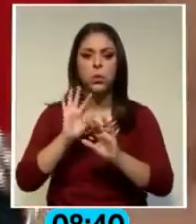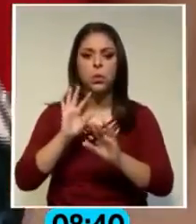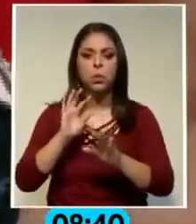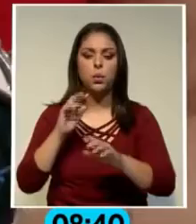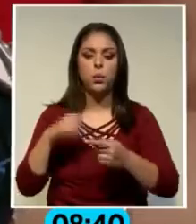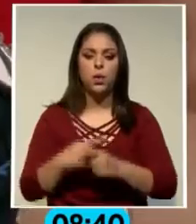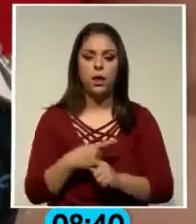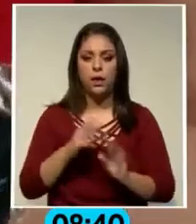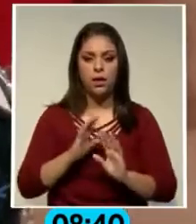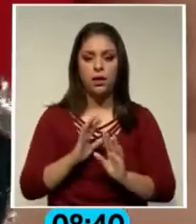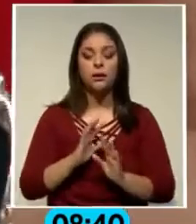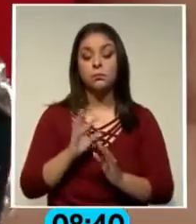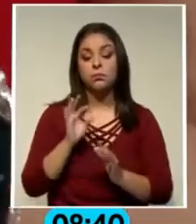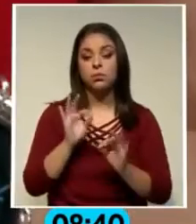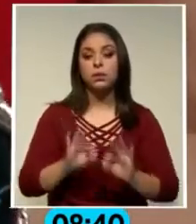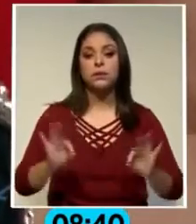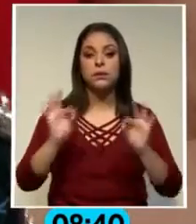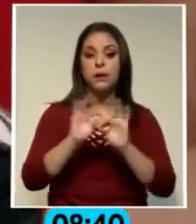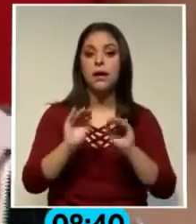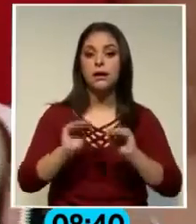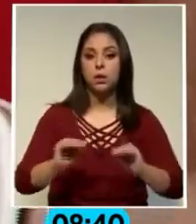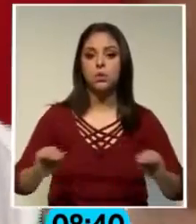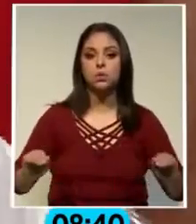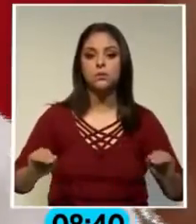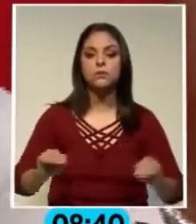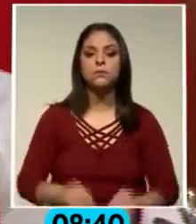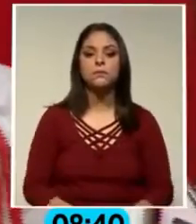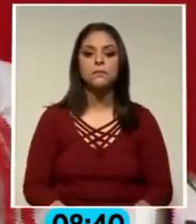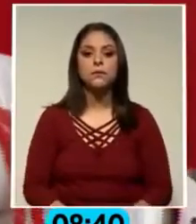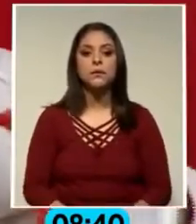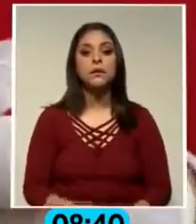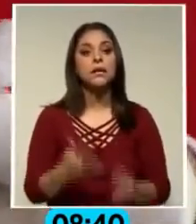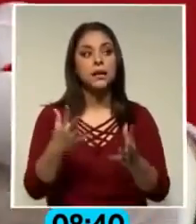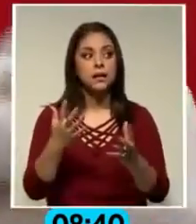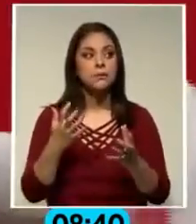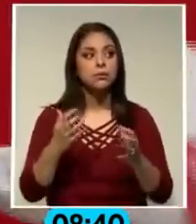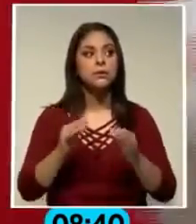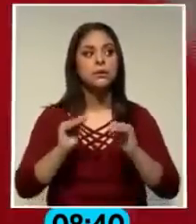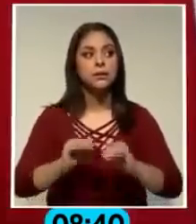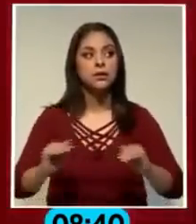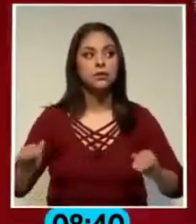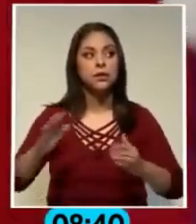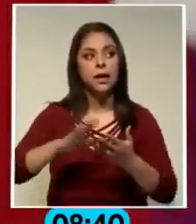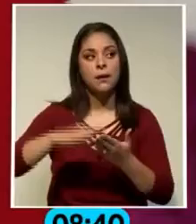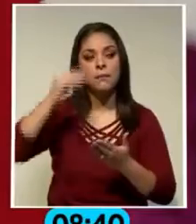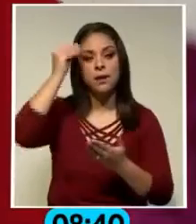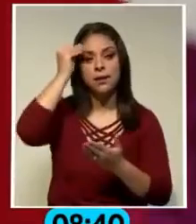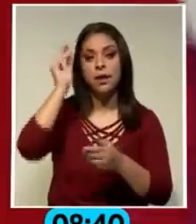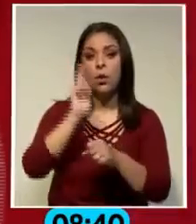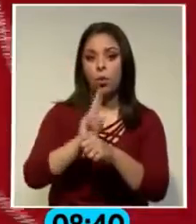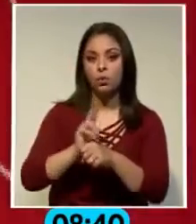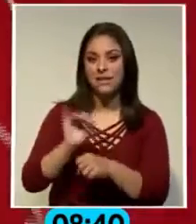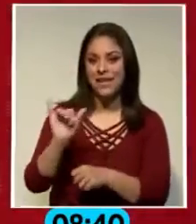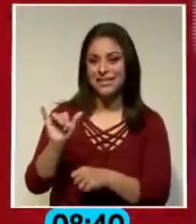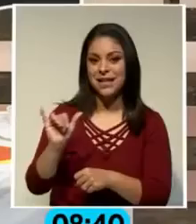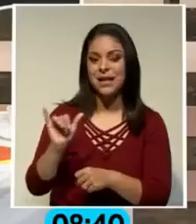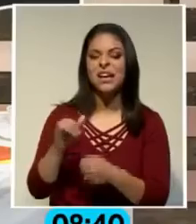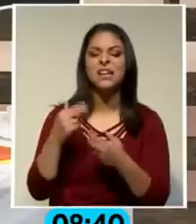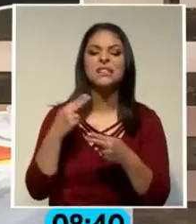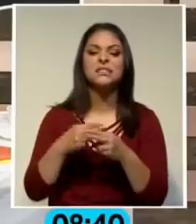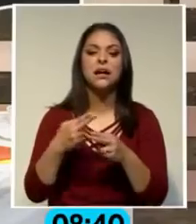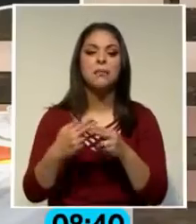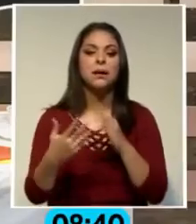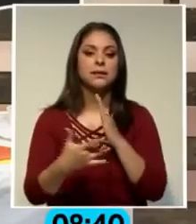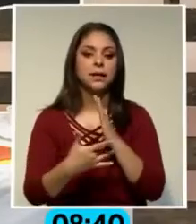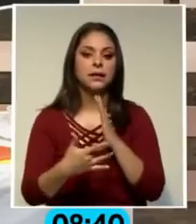¿verdad? Entonces, para cuando vamos a utilizar, queremos que los niños aprendan, utilizamos esta, que es una técnica que se llama enhebrado, niña Gwen.